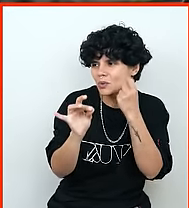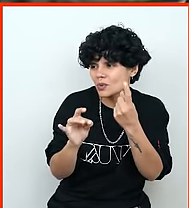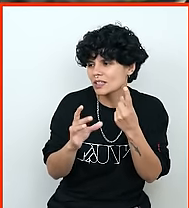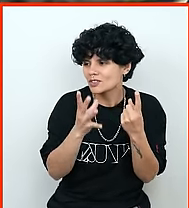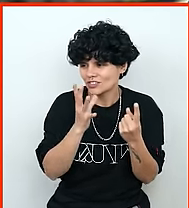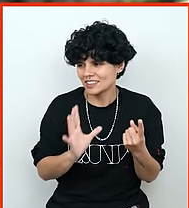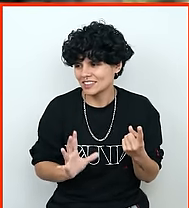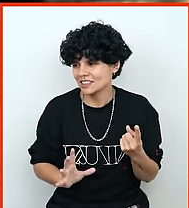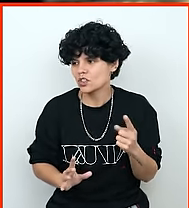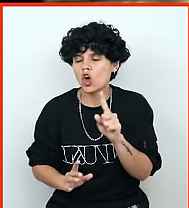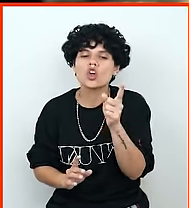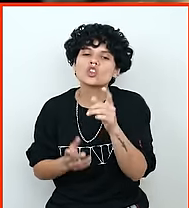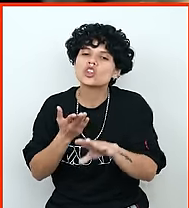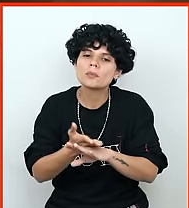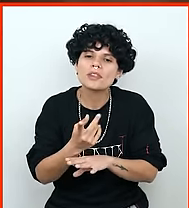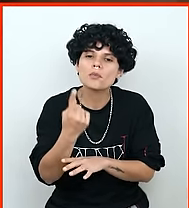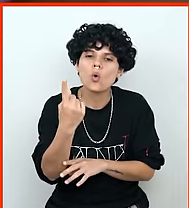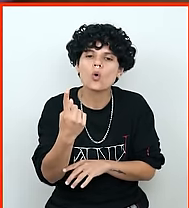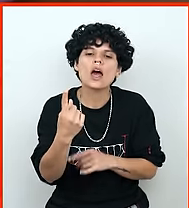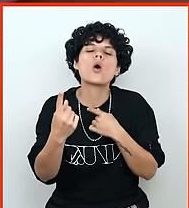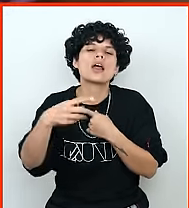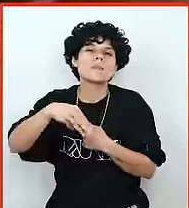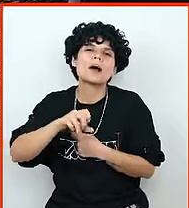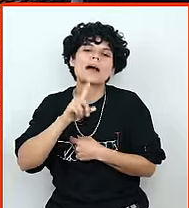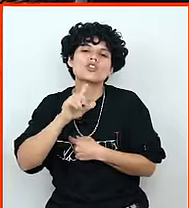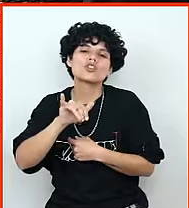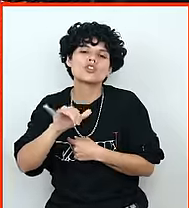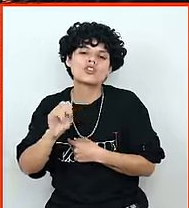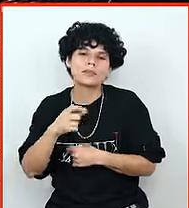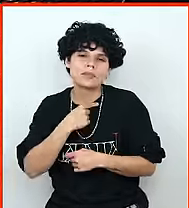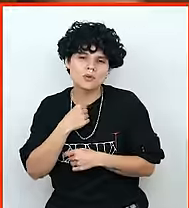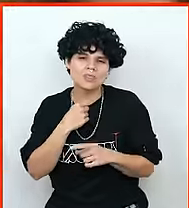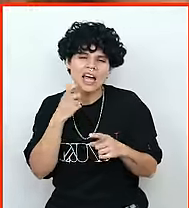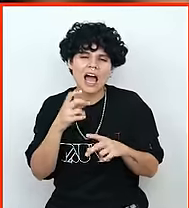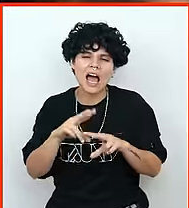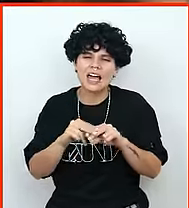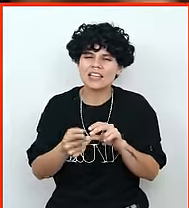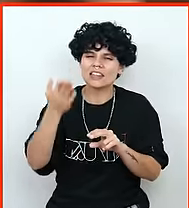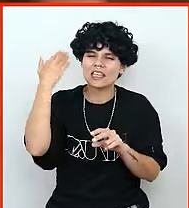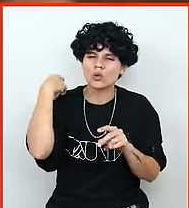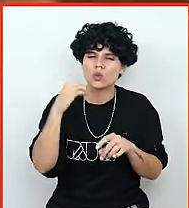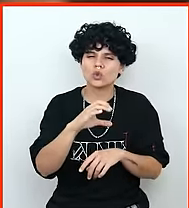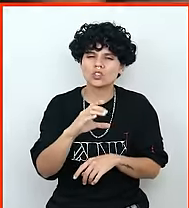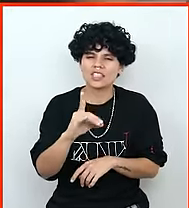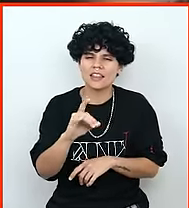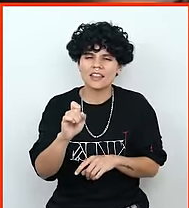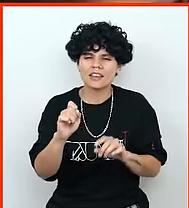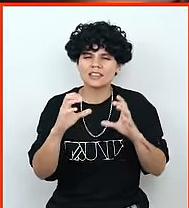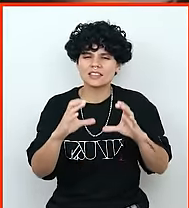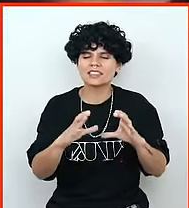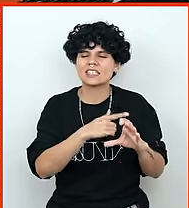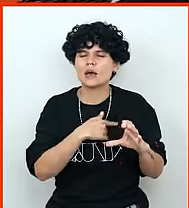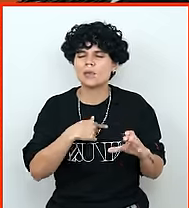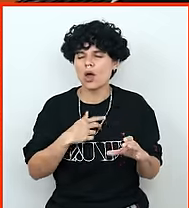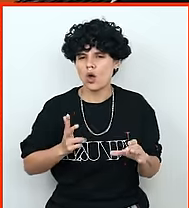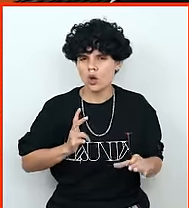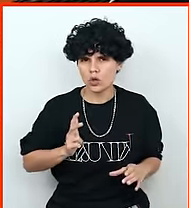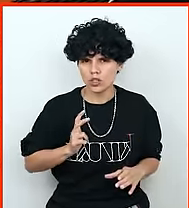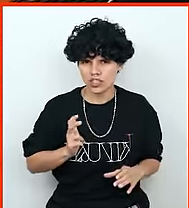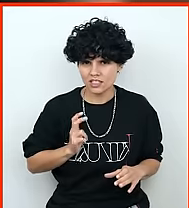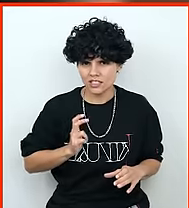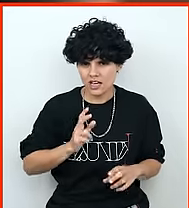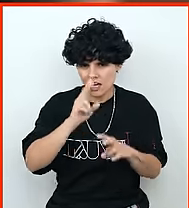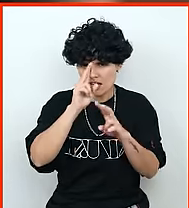No, o sea, no te estoy pidiendo una. Ah, del Mantoy hay una que me encanta, que es de un tema antiguo de un disco del Fries, que es